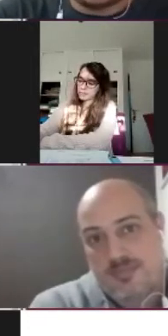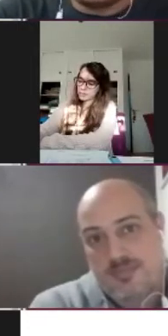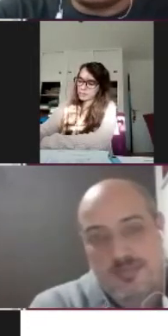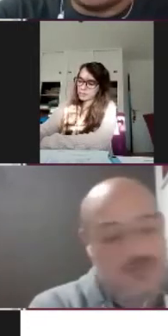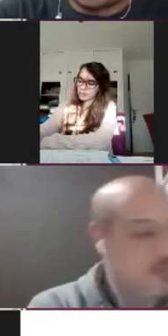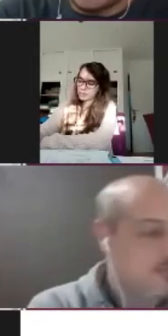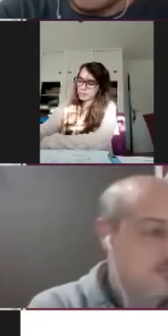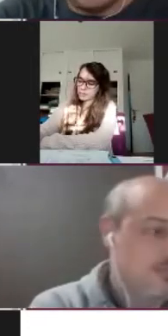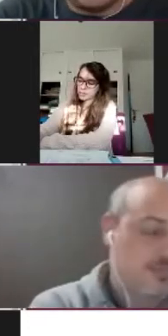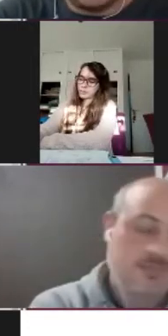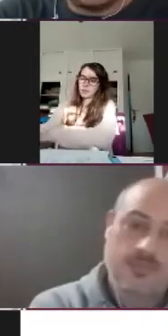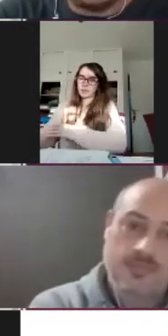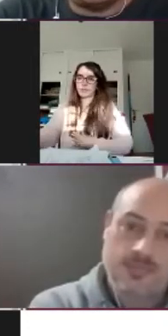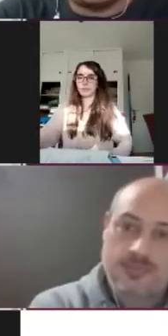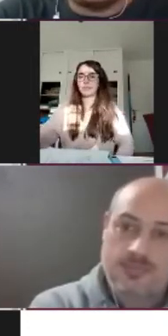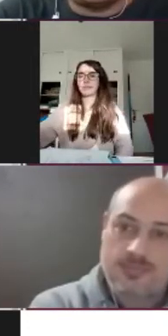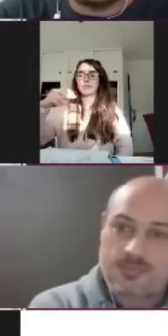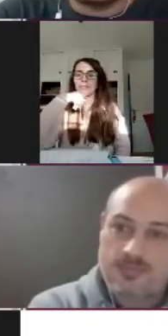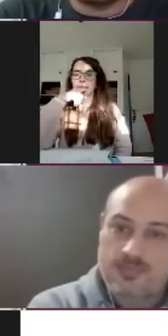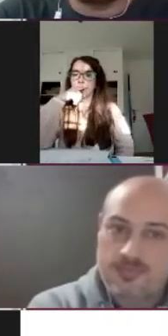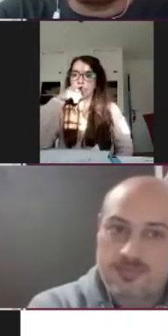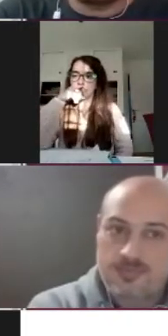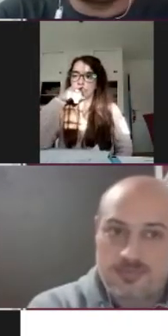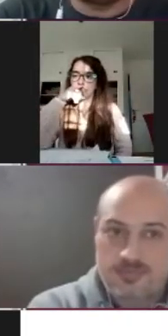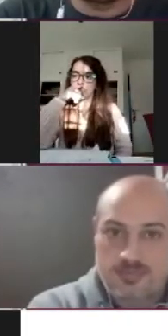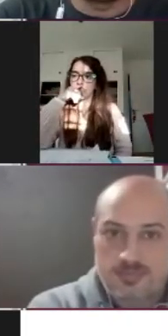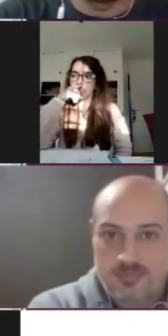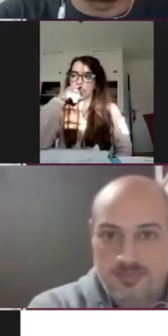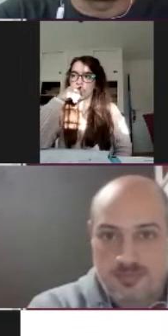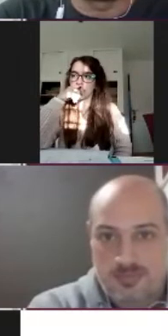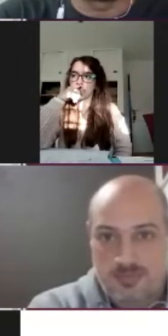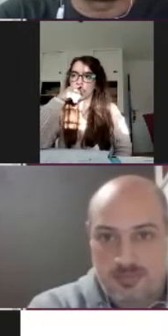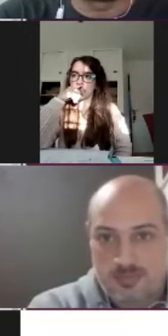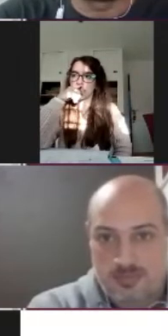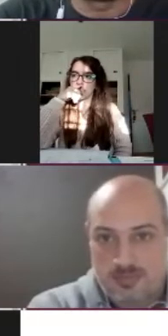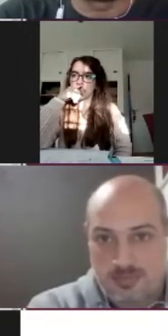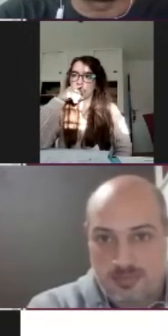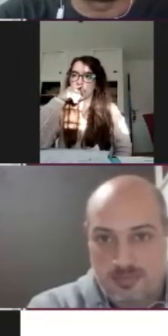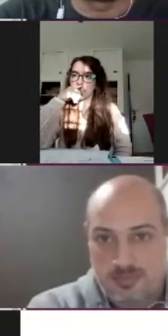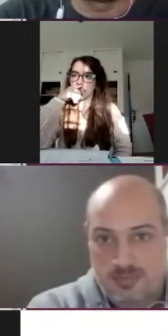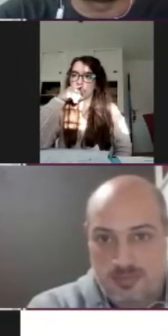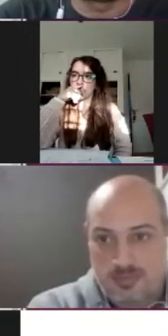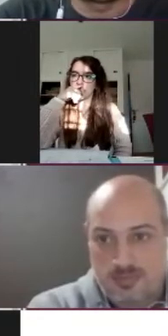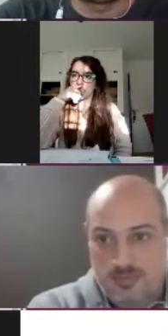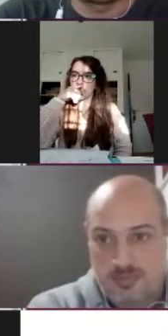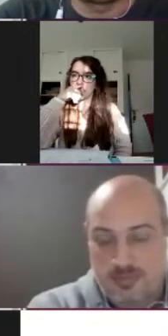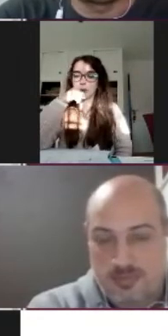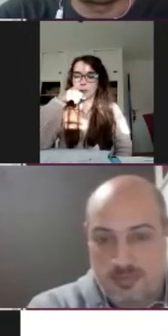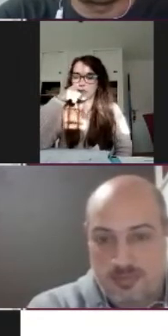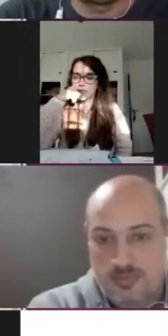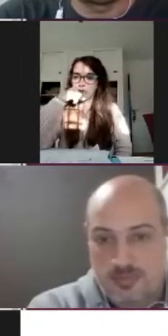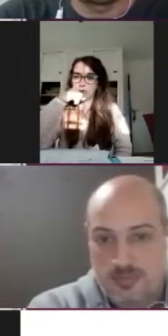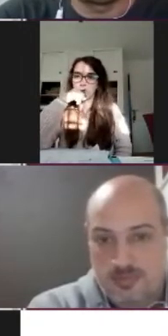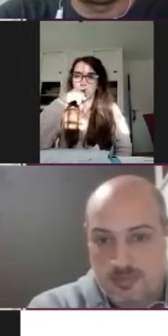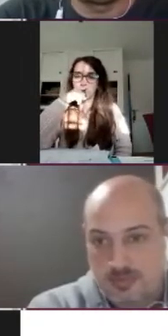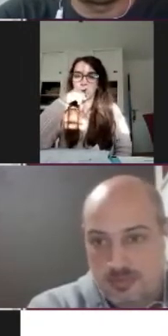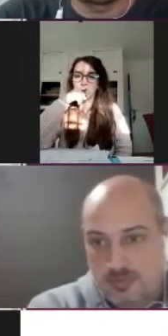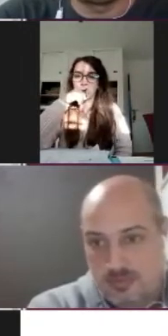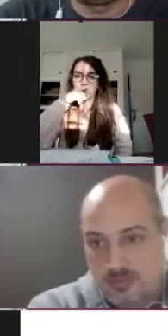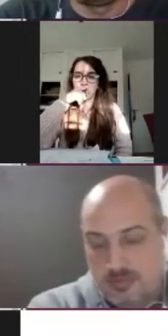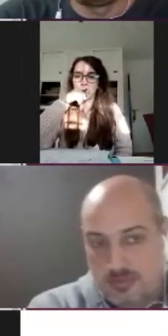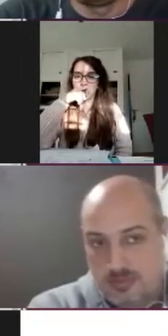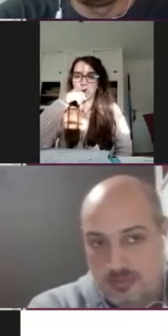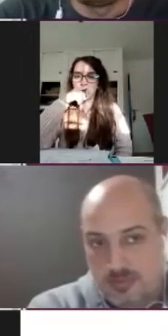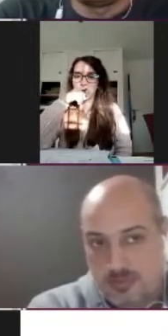mínimo. Después chequear que hay que chequear si cobra el mínimo o no. Pili, escúchame, Pili. Hoy estaría Sí. cobrando, con